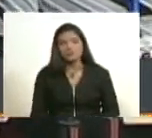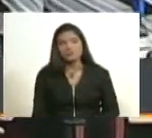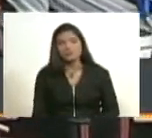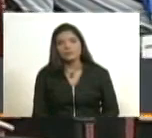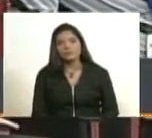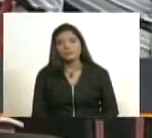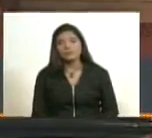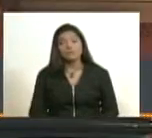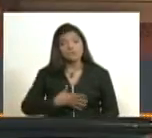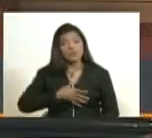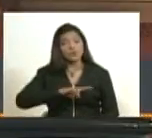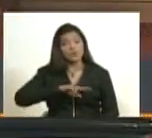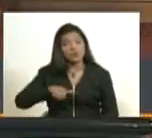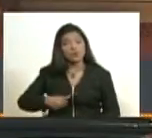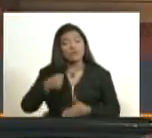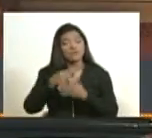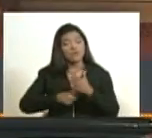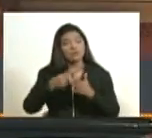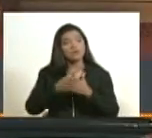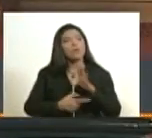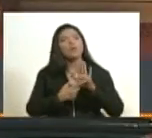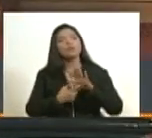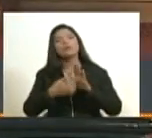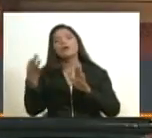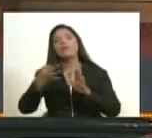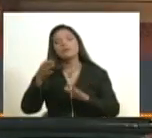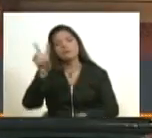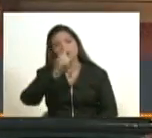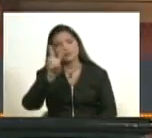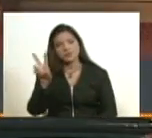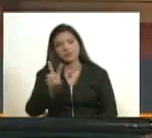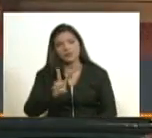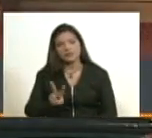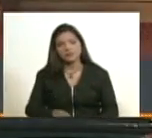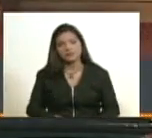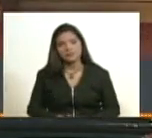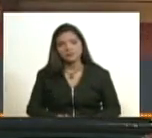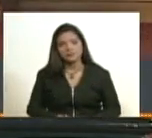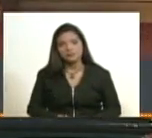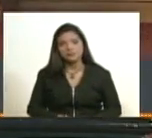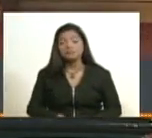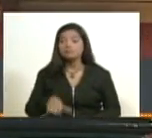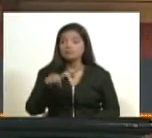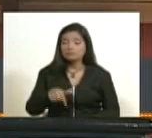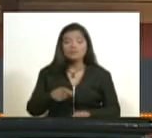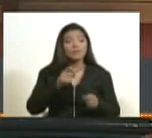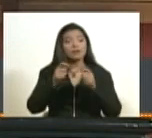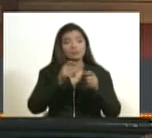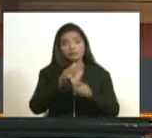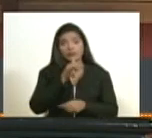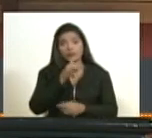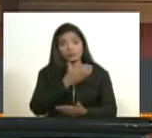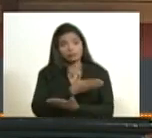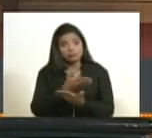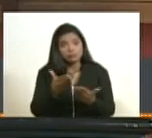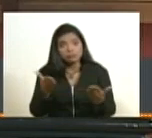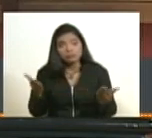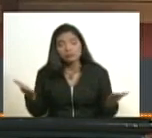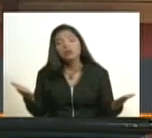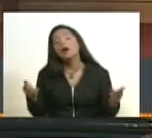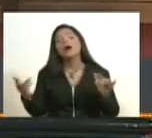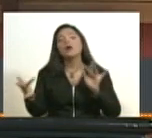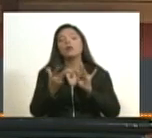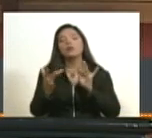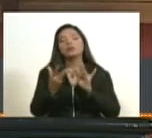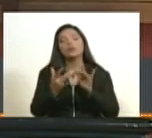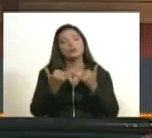Hemos dado una batalla por la verdad de Venezuela. Y esta rueda de prensa y este